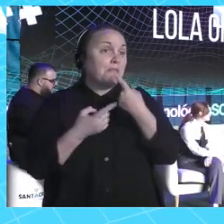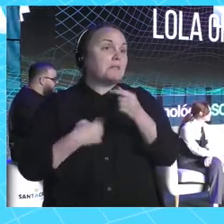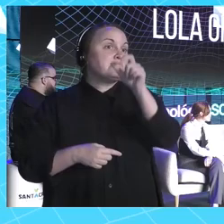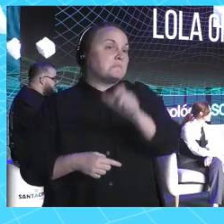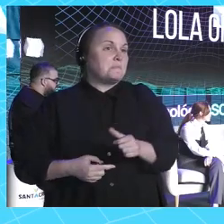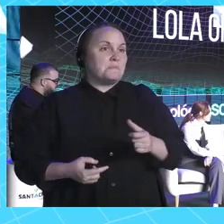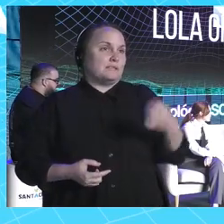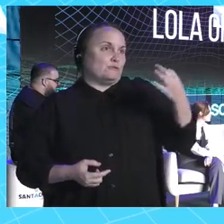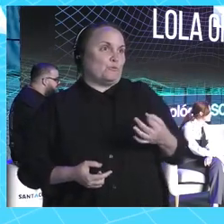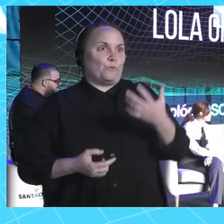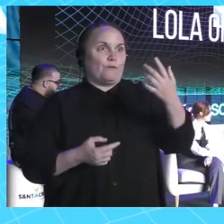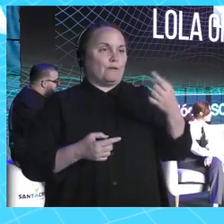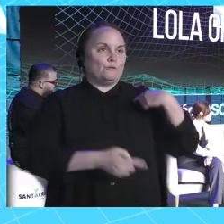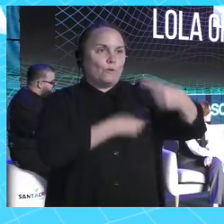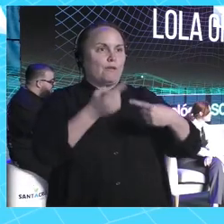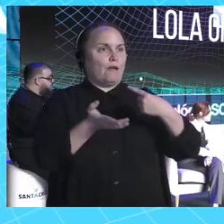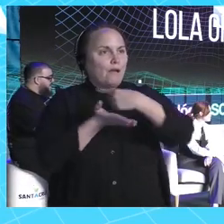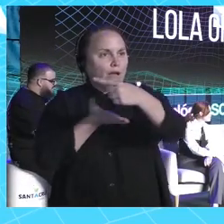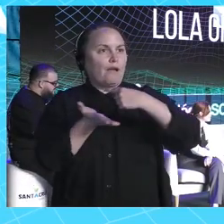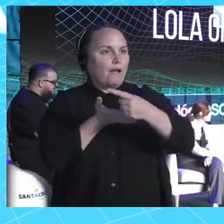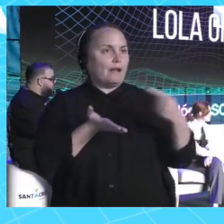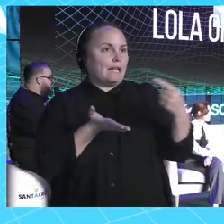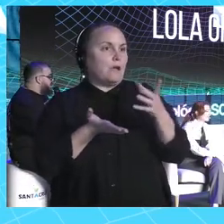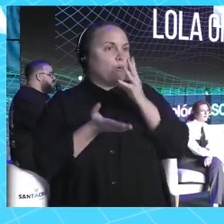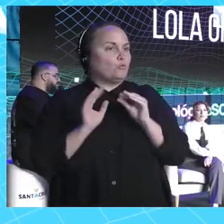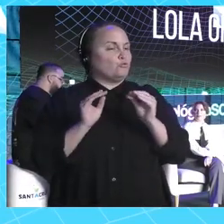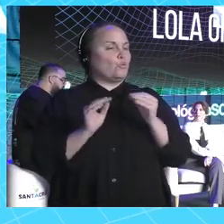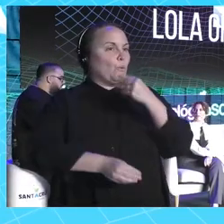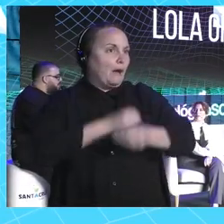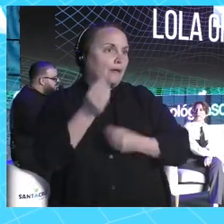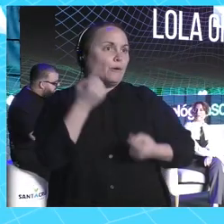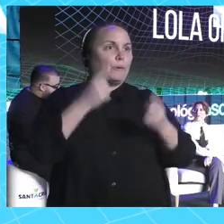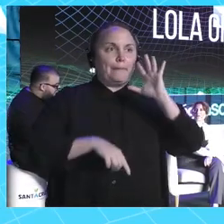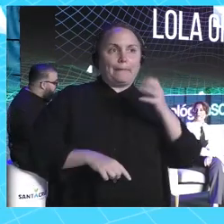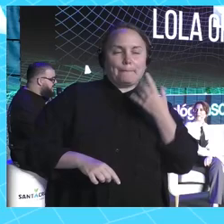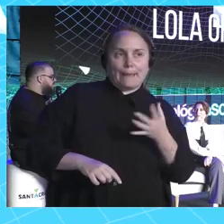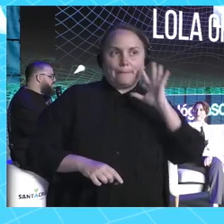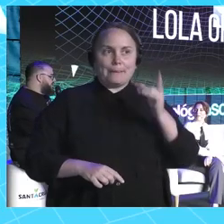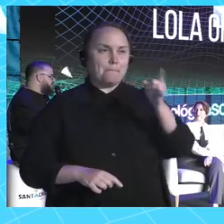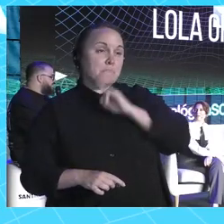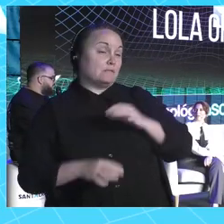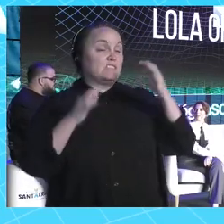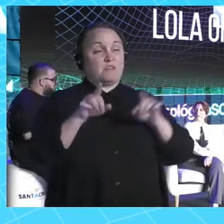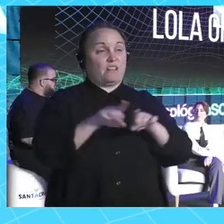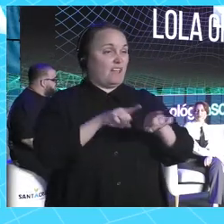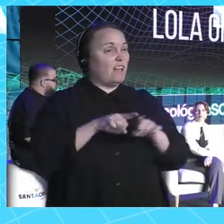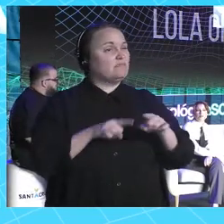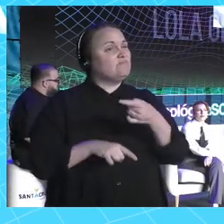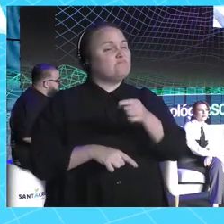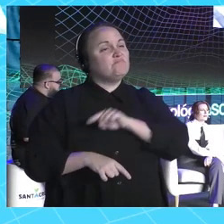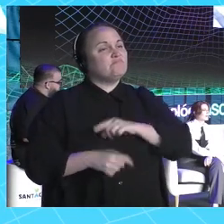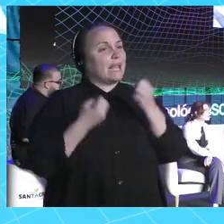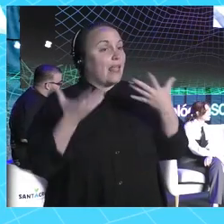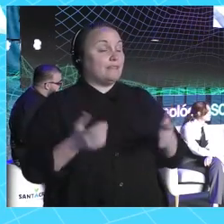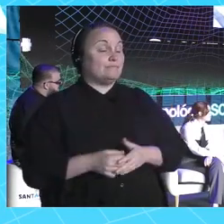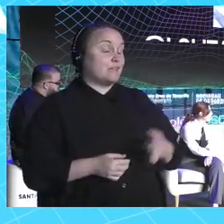pues seguramente Pues en tu día a día por lo que haces Porque les parece bien porque les parece mal porque siempre hay críticas No pues